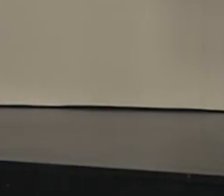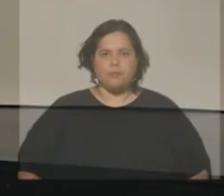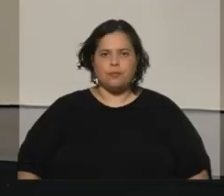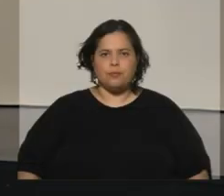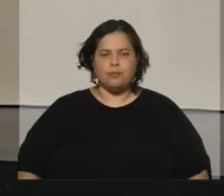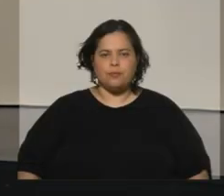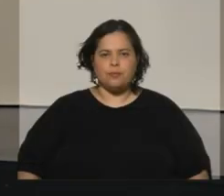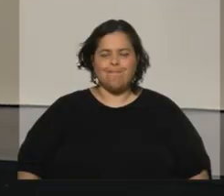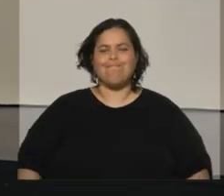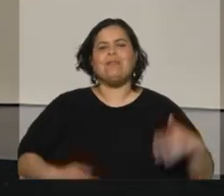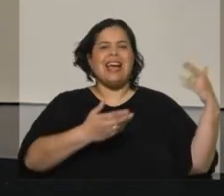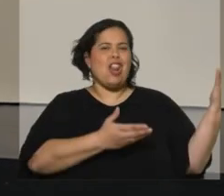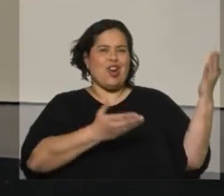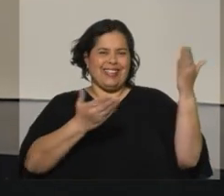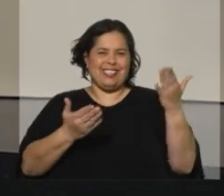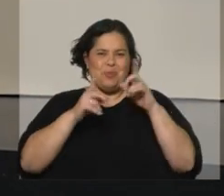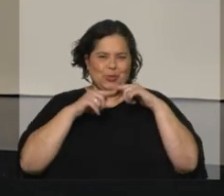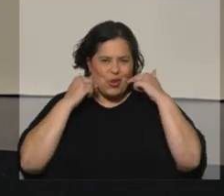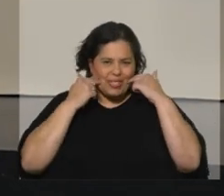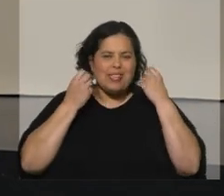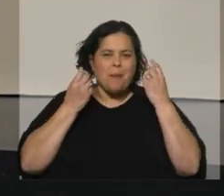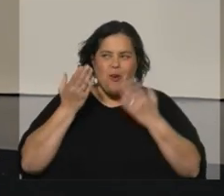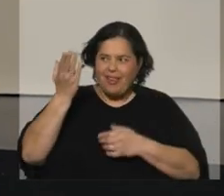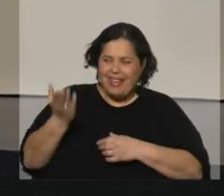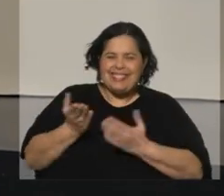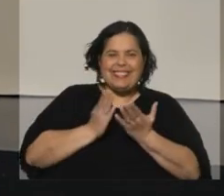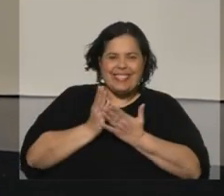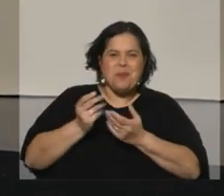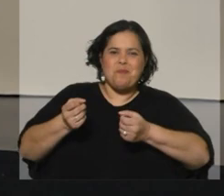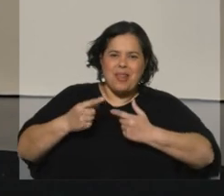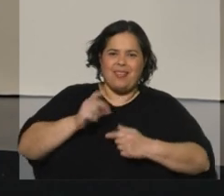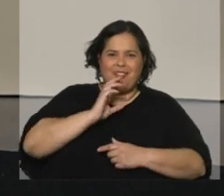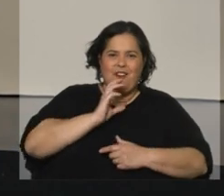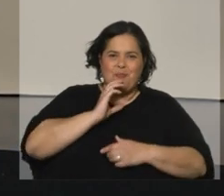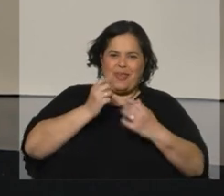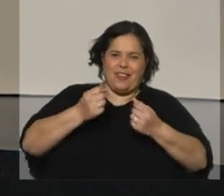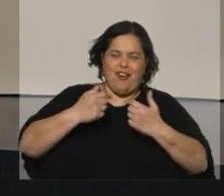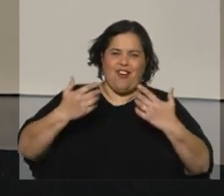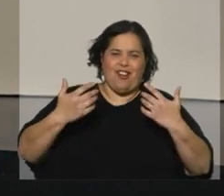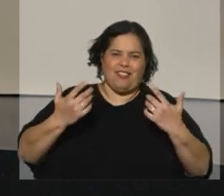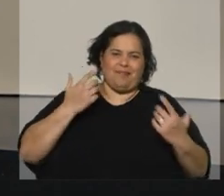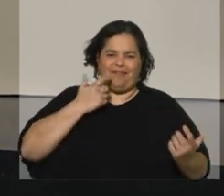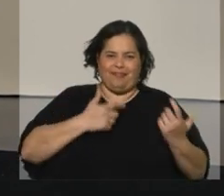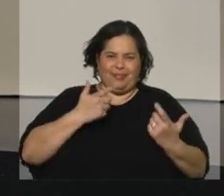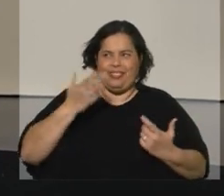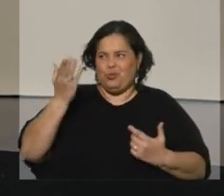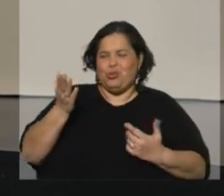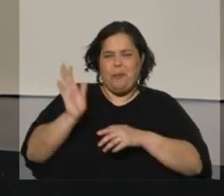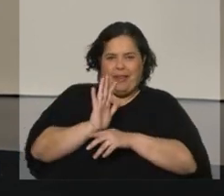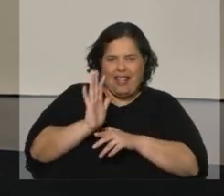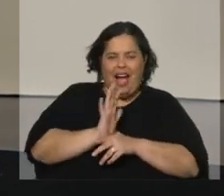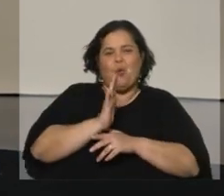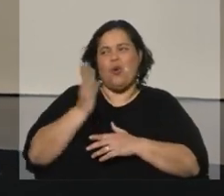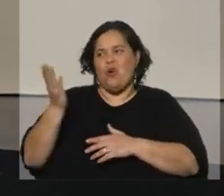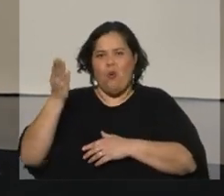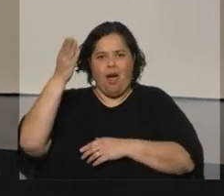uno lo recibe con una sonrisa Porque además él nos hace reír y en sus espectáculos verdad en